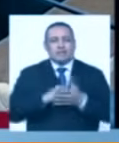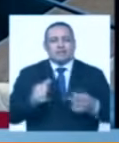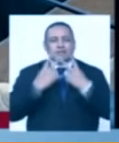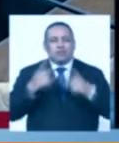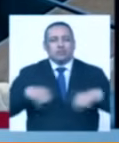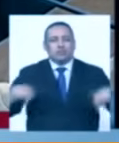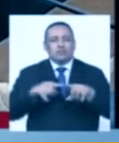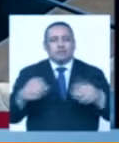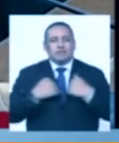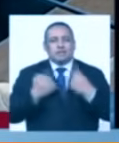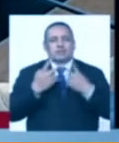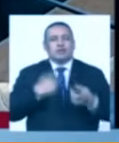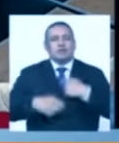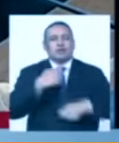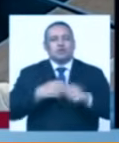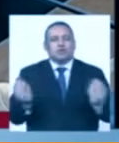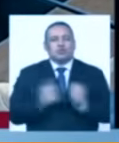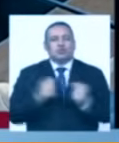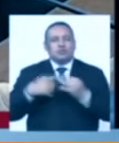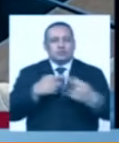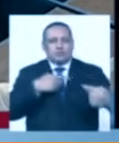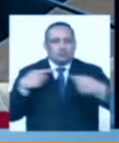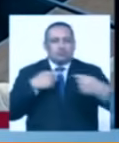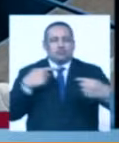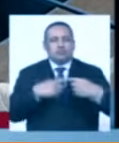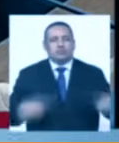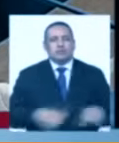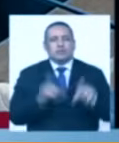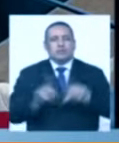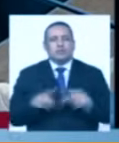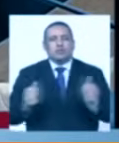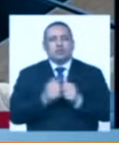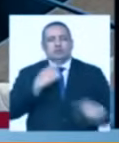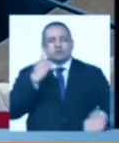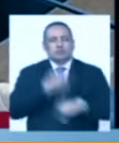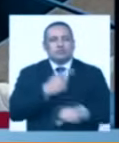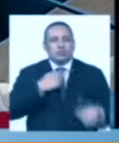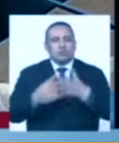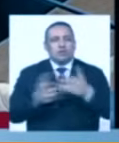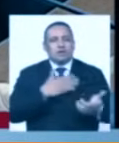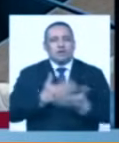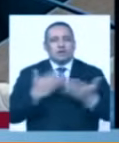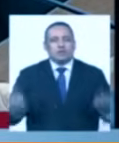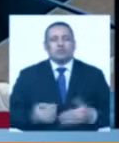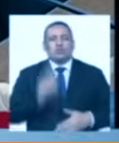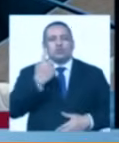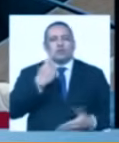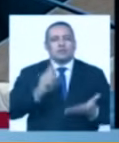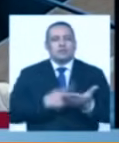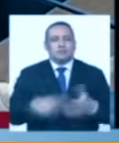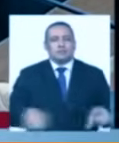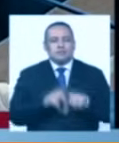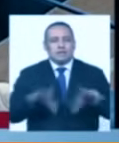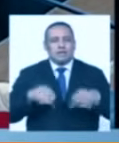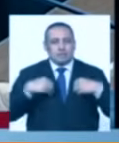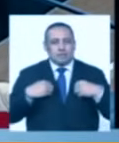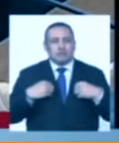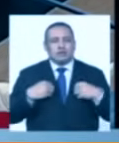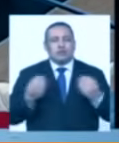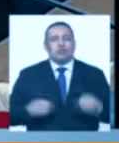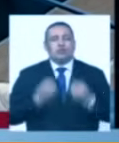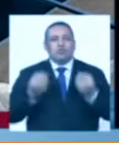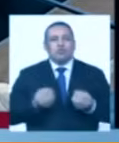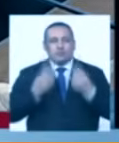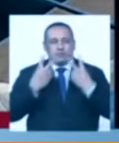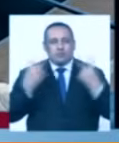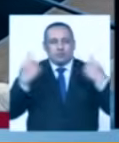usted utilizaba para negociar con sus adversarios, el de denunciar cualquier costo únicamente para someterlos.